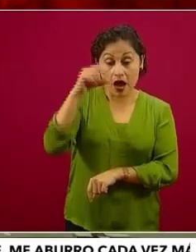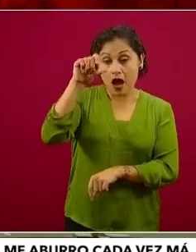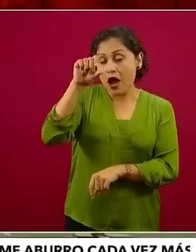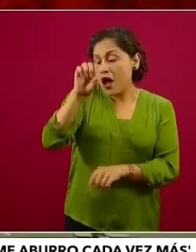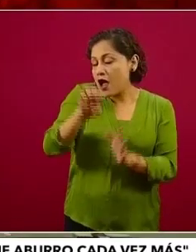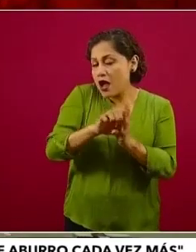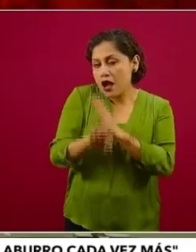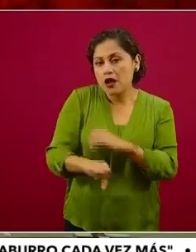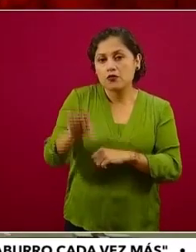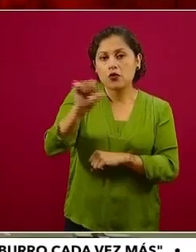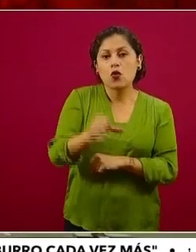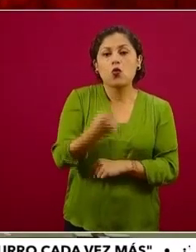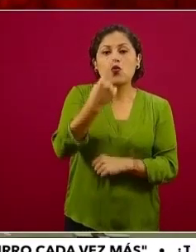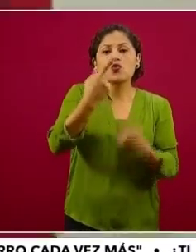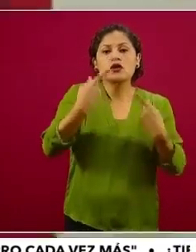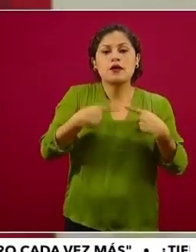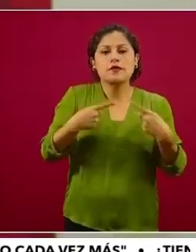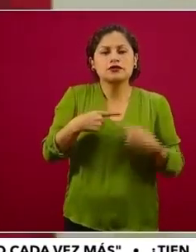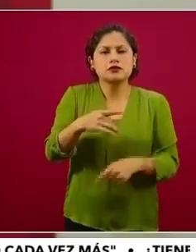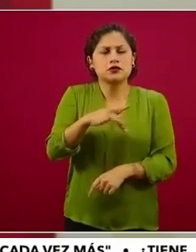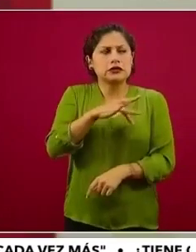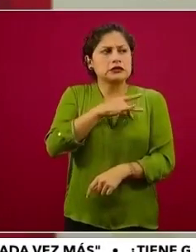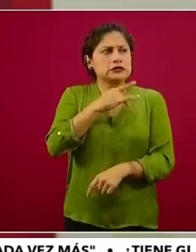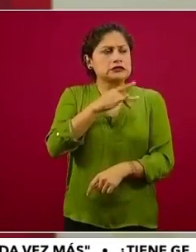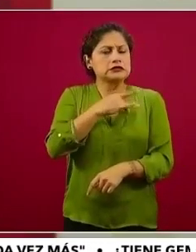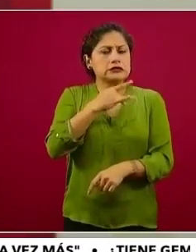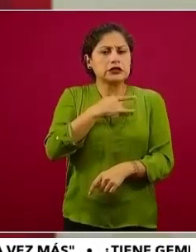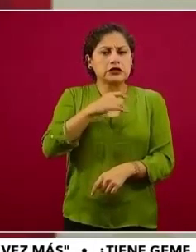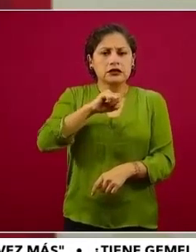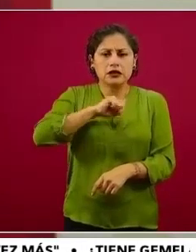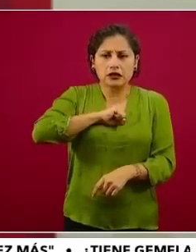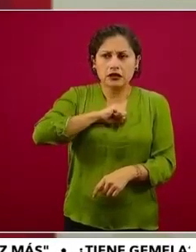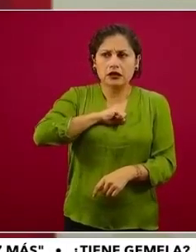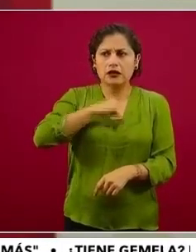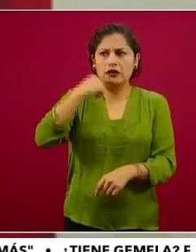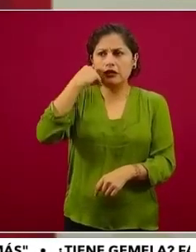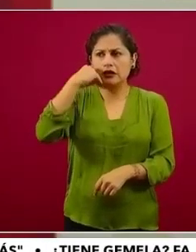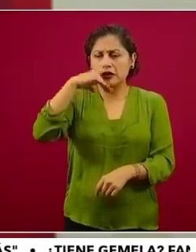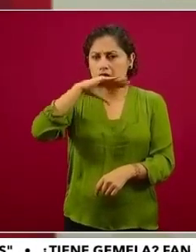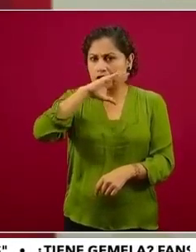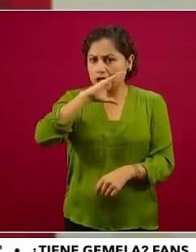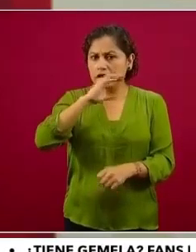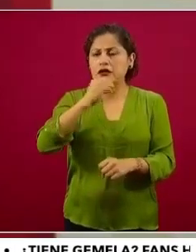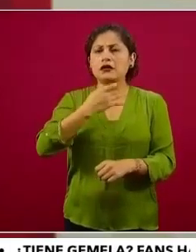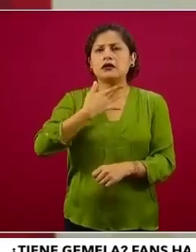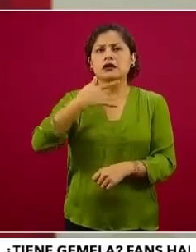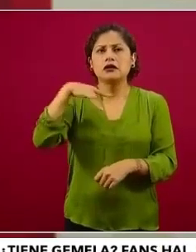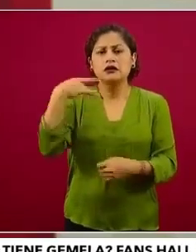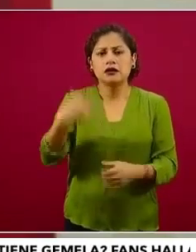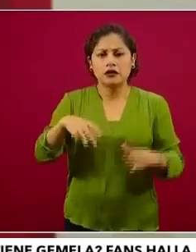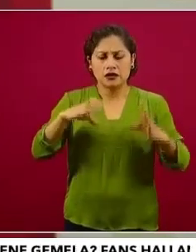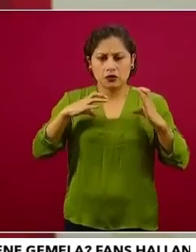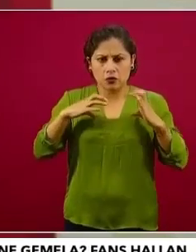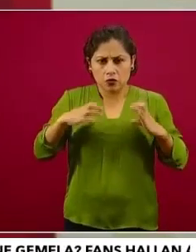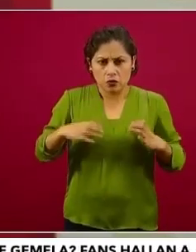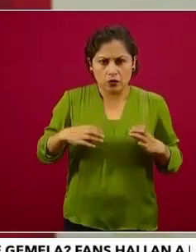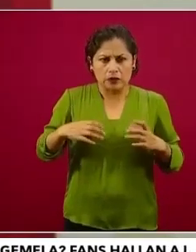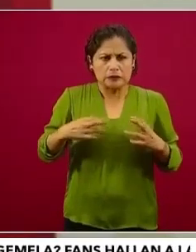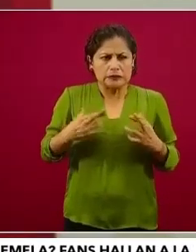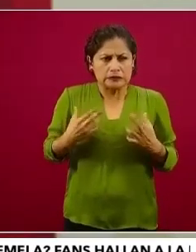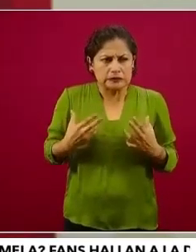manifestaciones, que tenga fiebre, tos, dolor de garganta, dolor de cuerpo o de